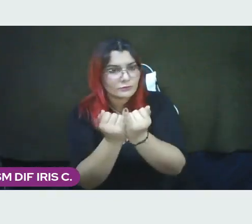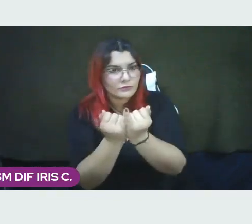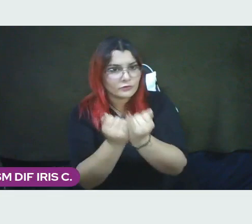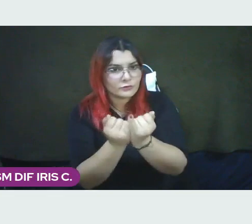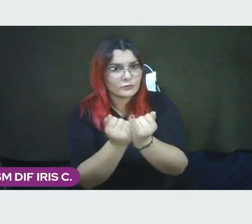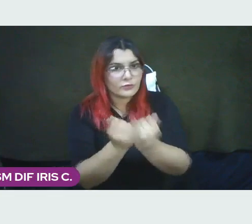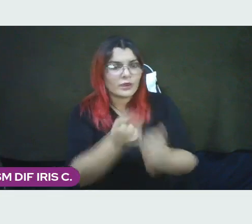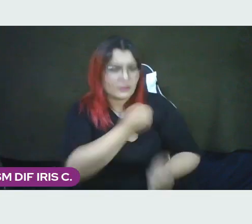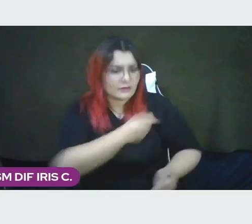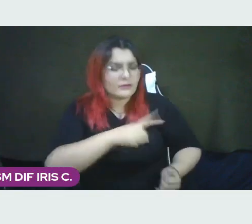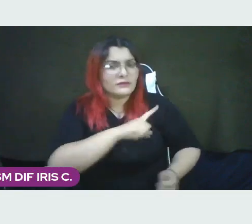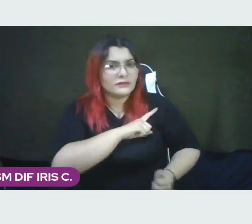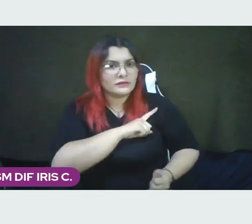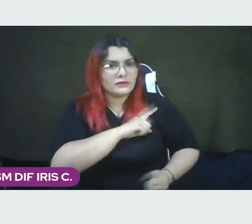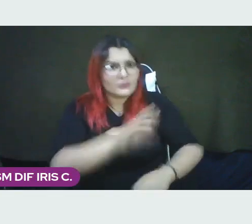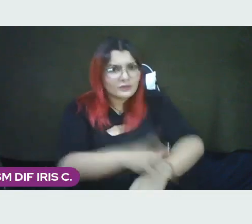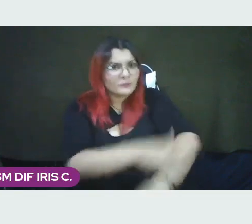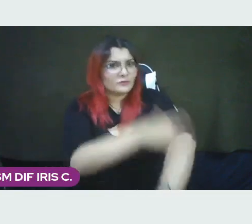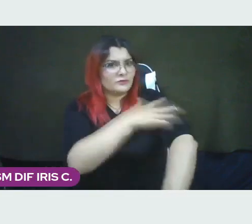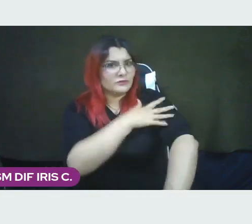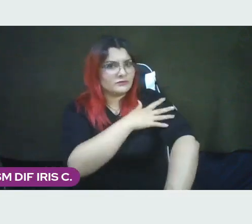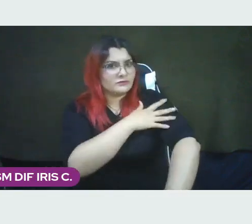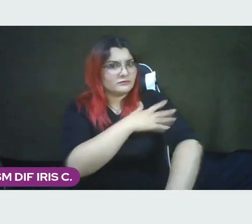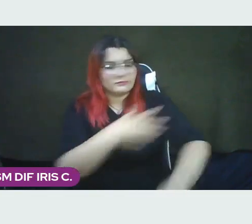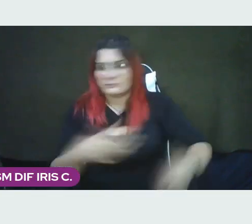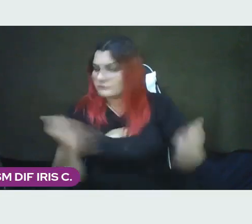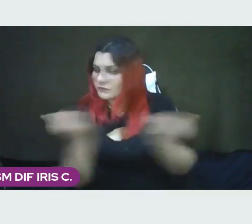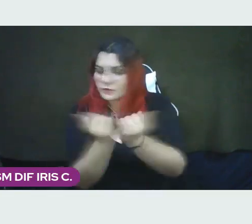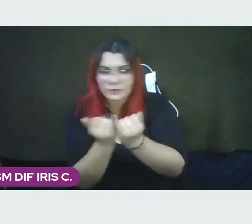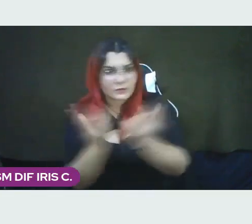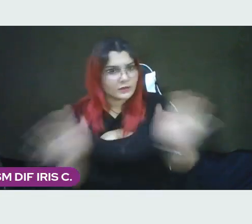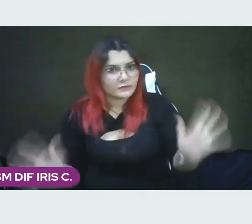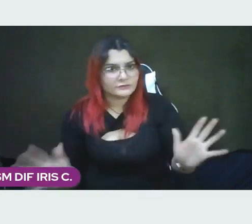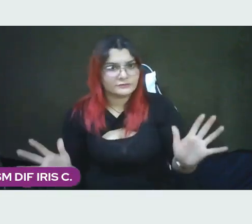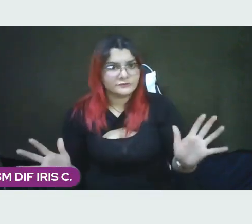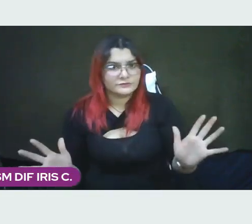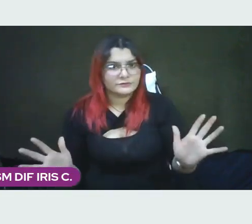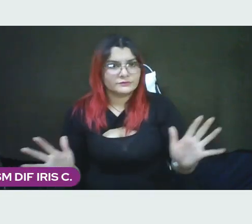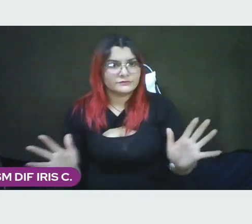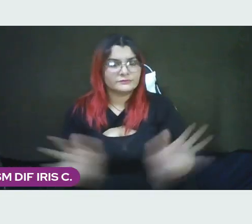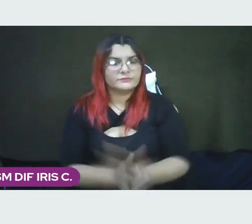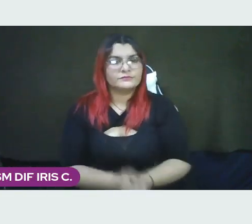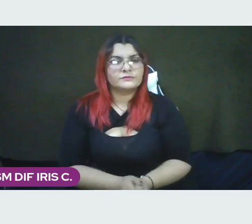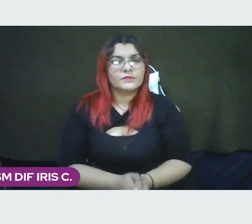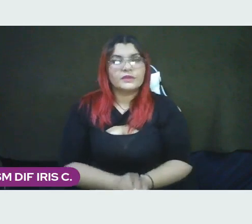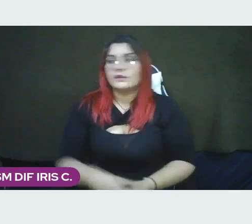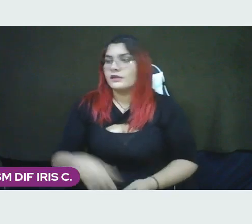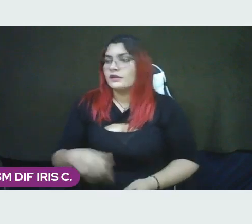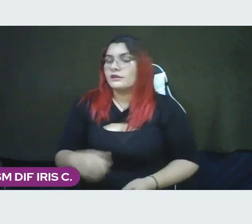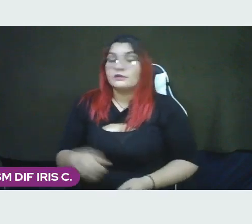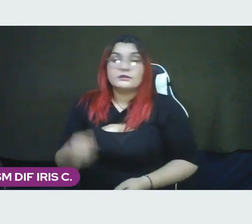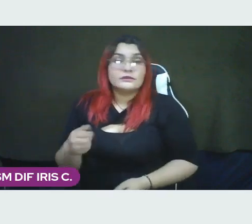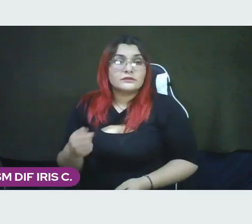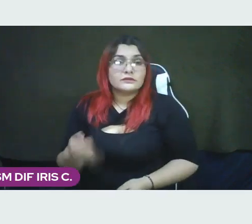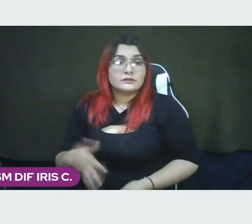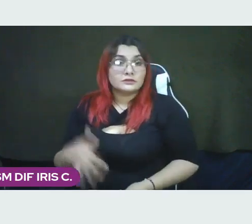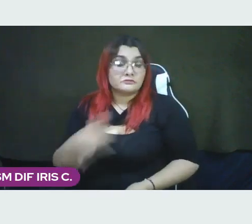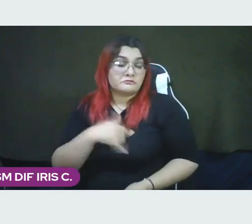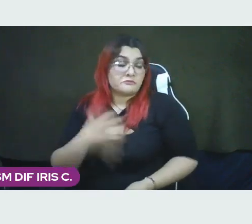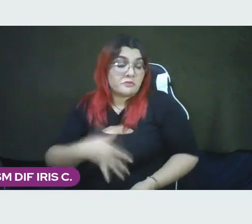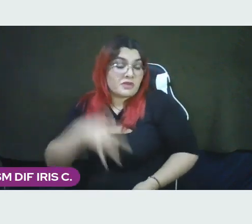son los psicólogos, ¿no? Con la corriente que sea, porque hoy hay diversas corrientes de tratamiento, y con la corriente que